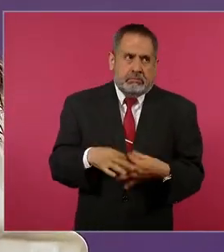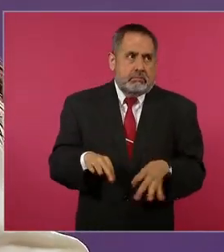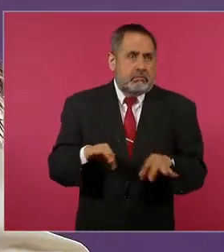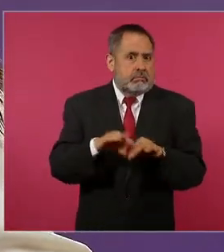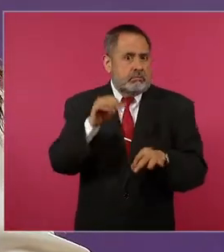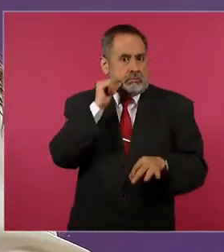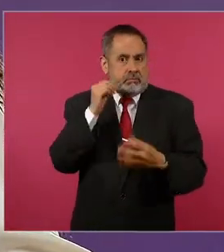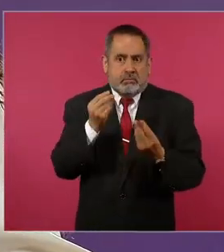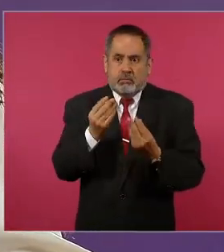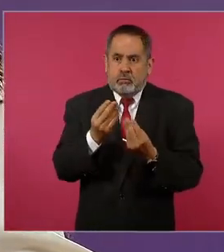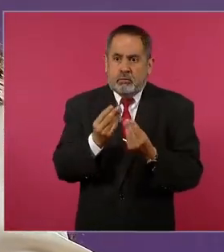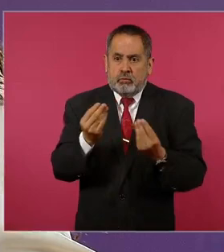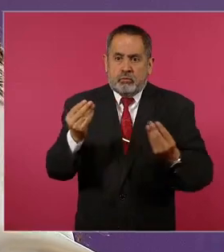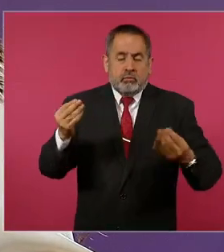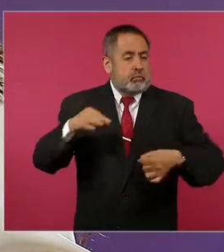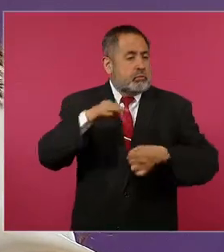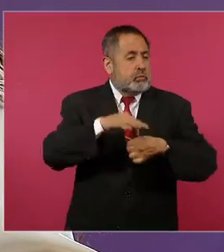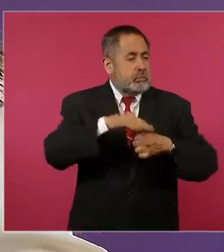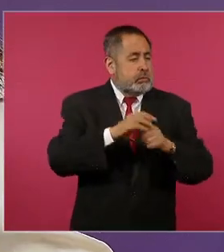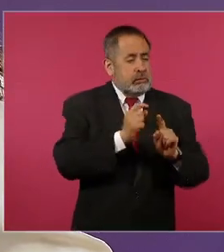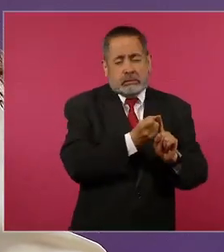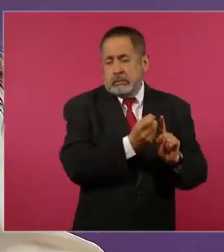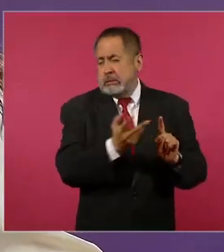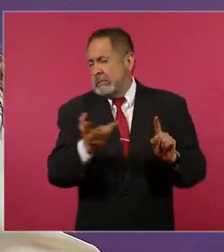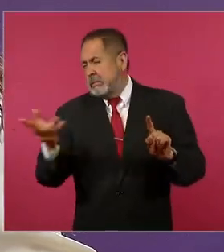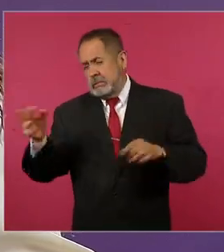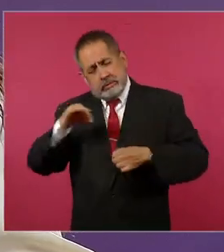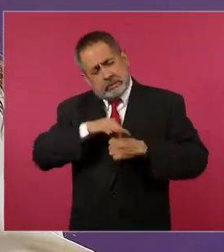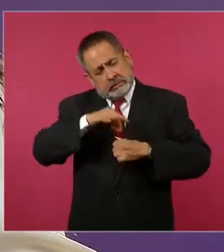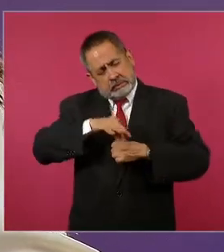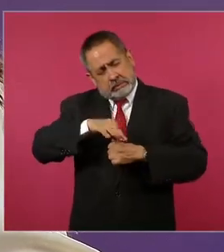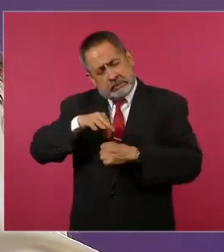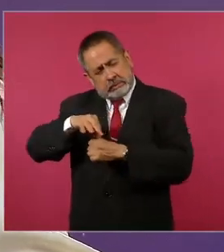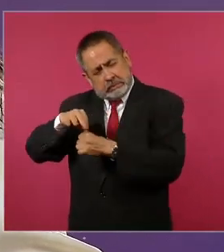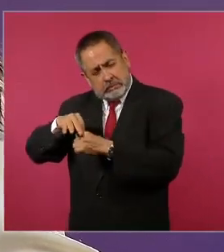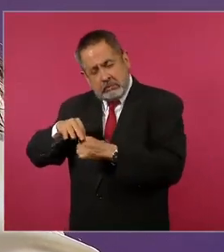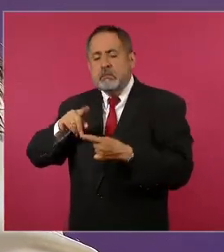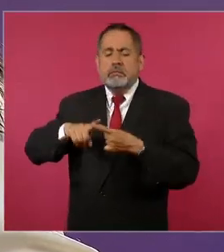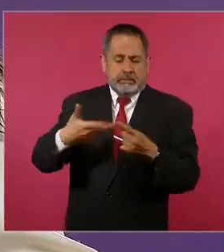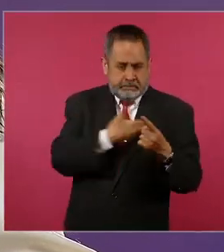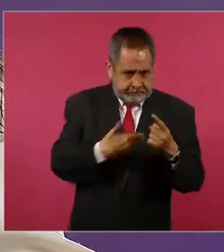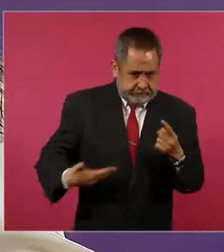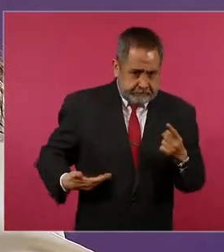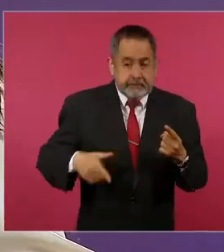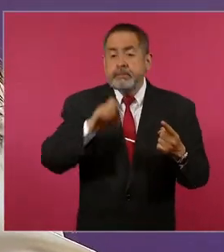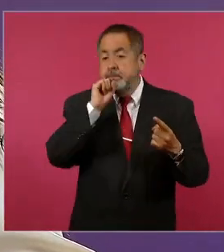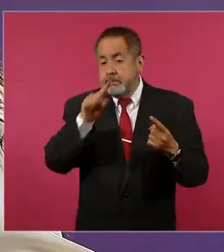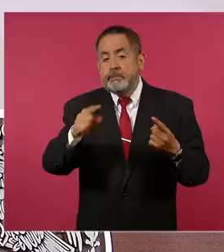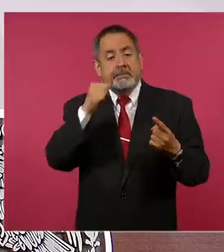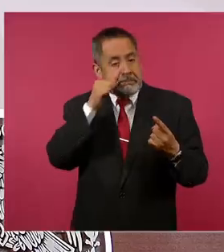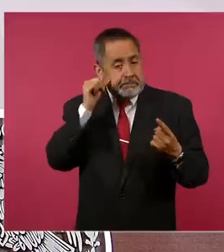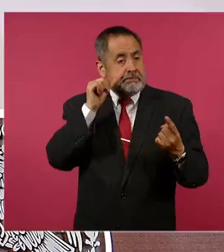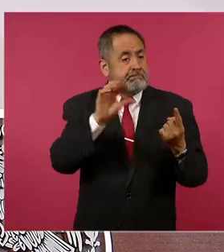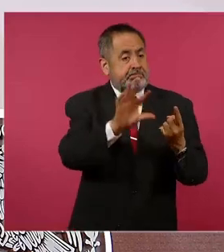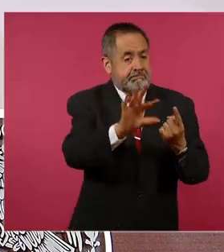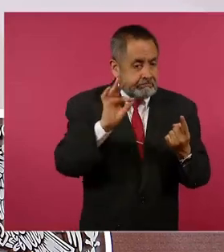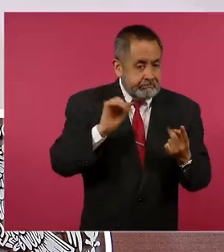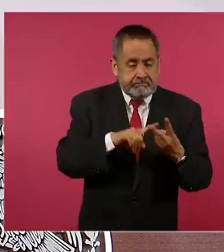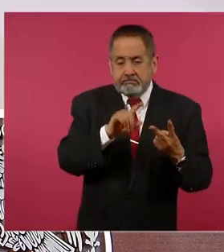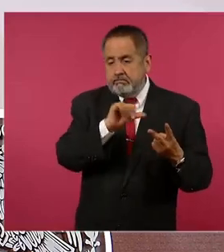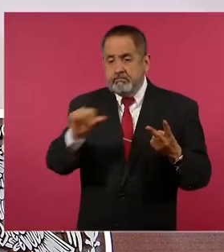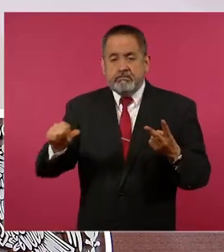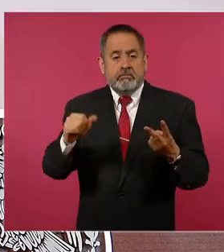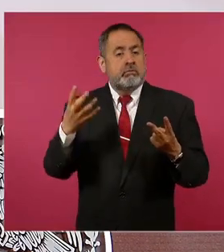historia, donde se eligió no nada más la responsabilidad más grande, que es la presidencia de la República, también